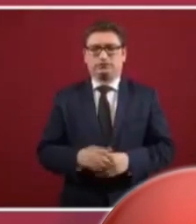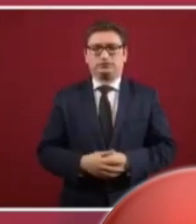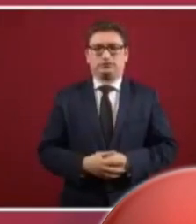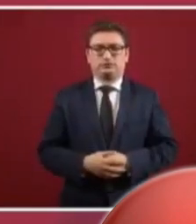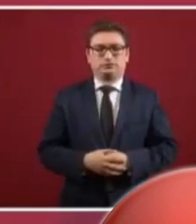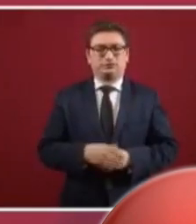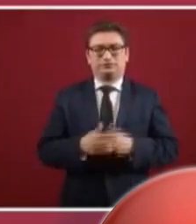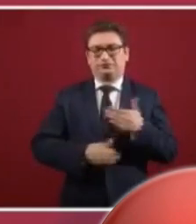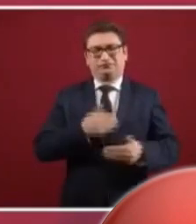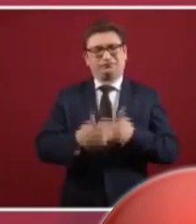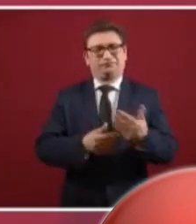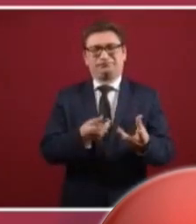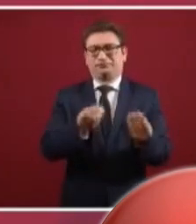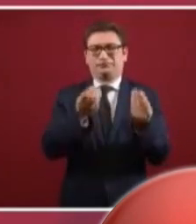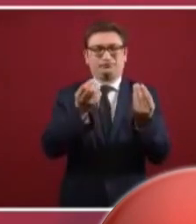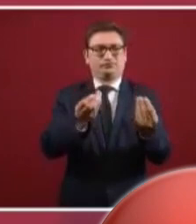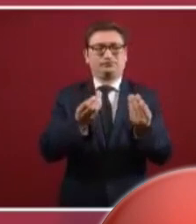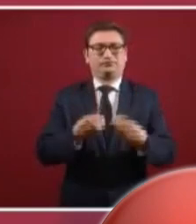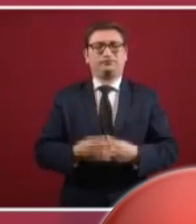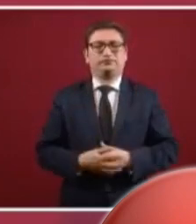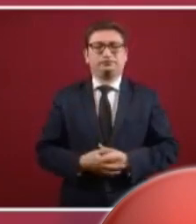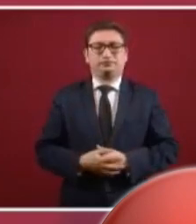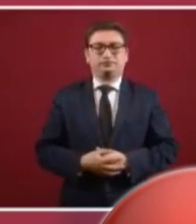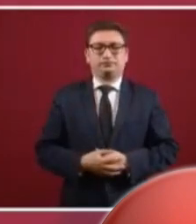y se ha avanzado muchísimo.